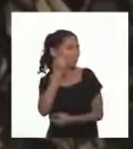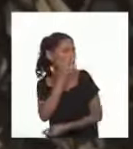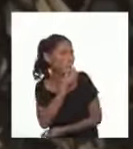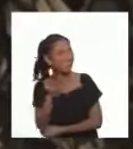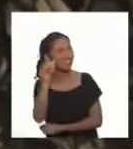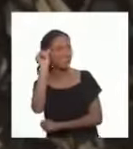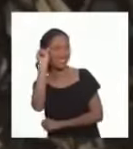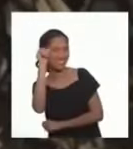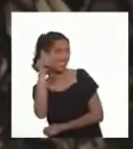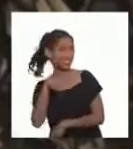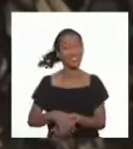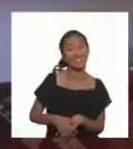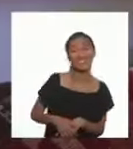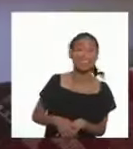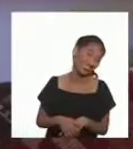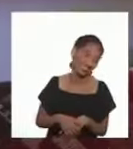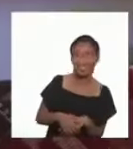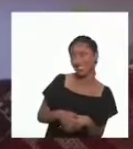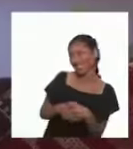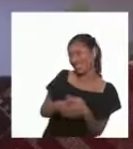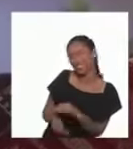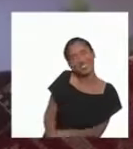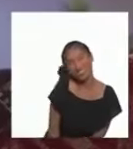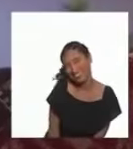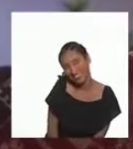lindos recuerdos!